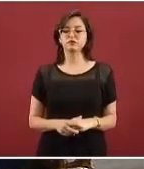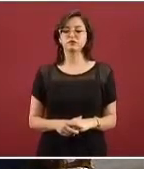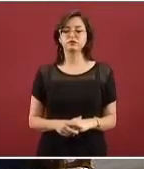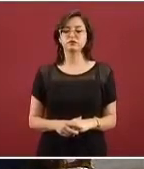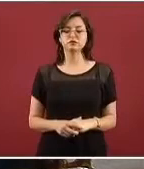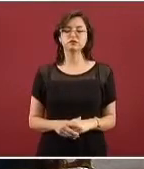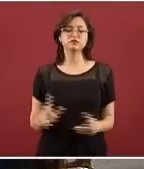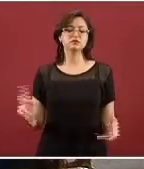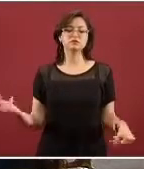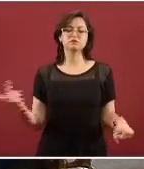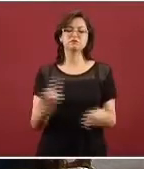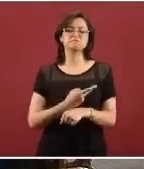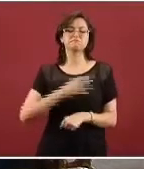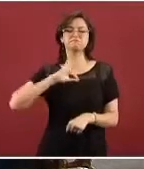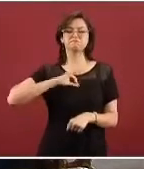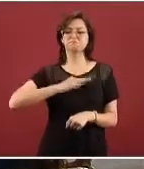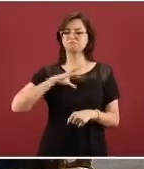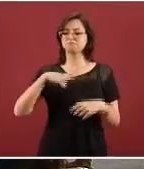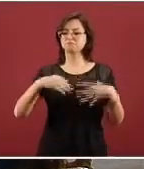epidemiológica